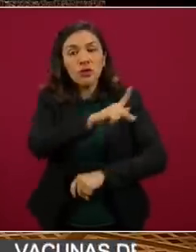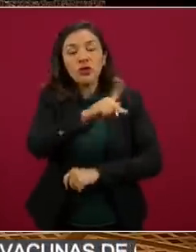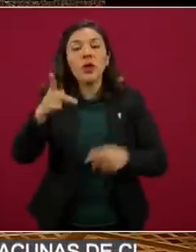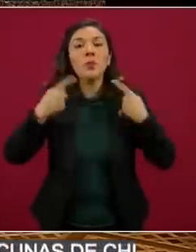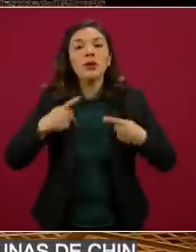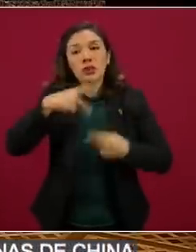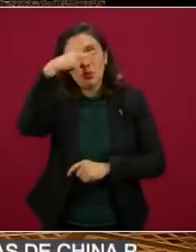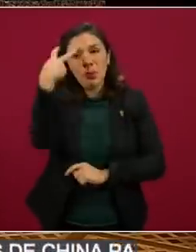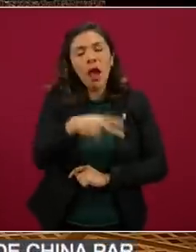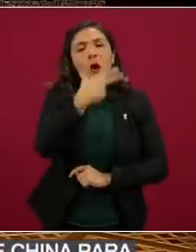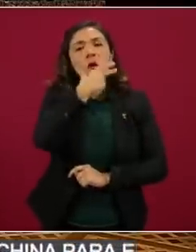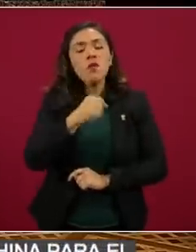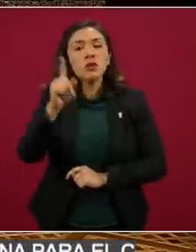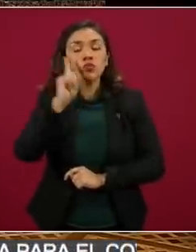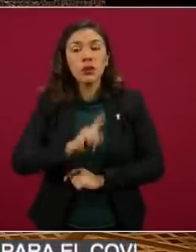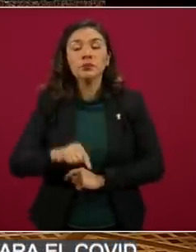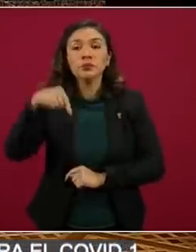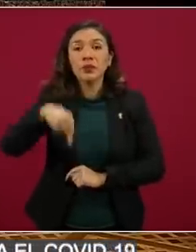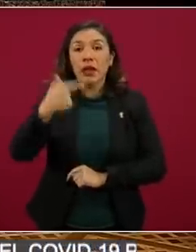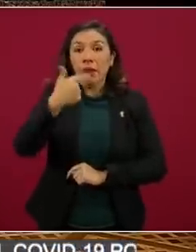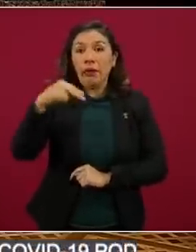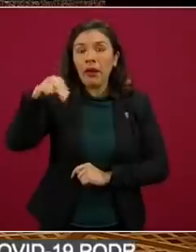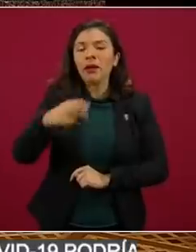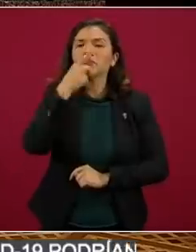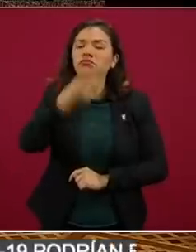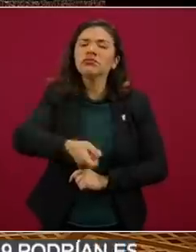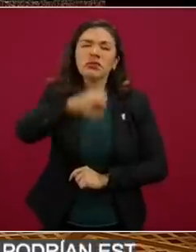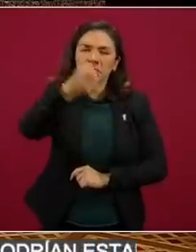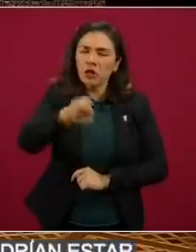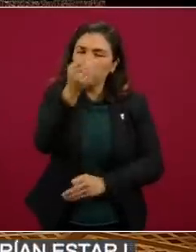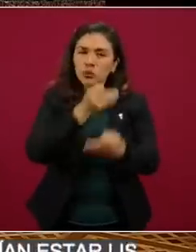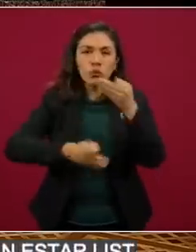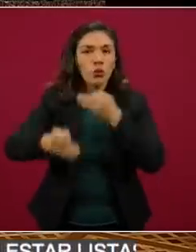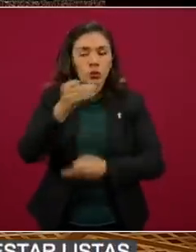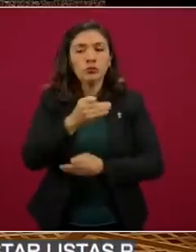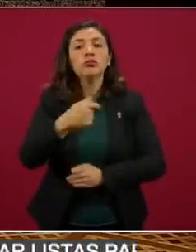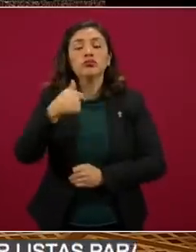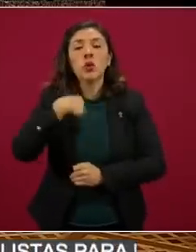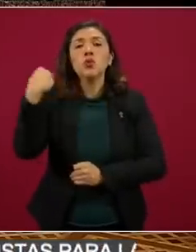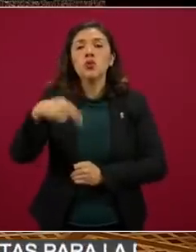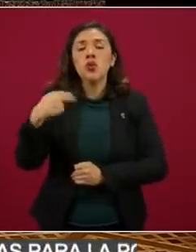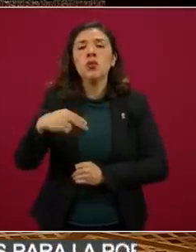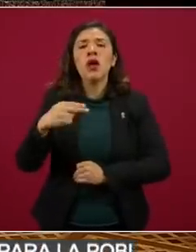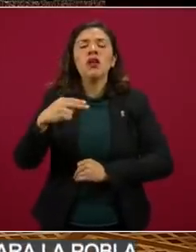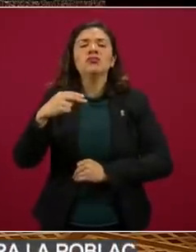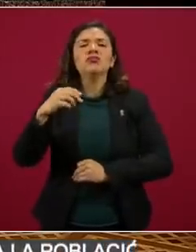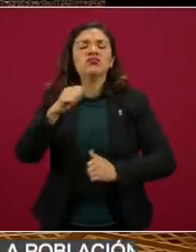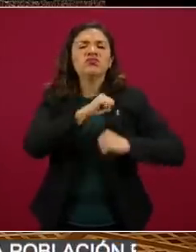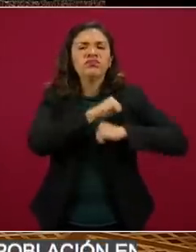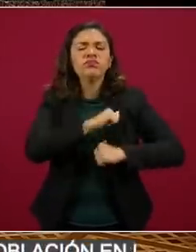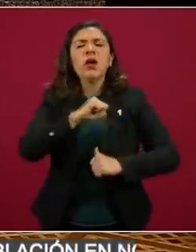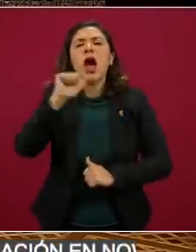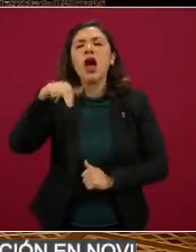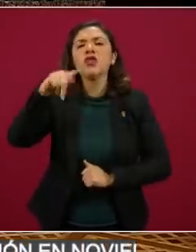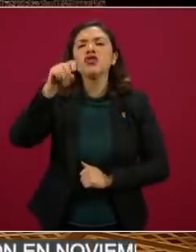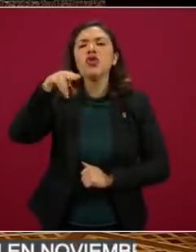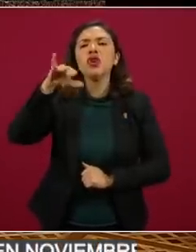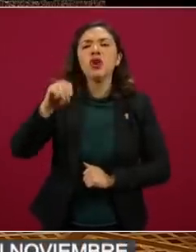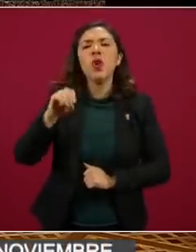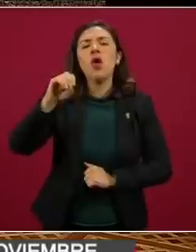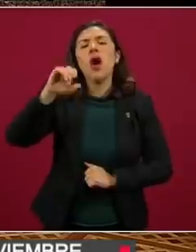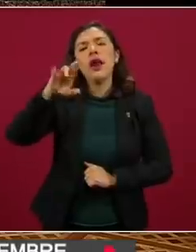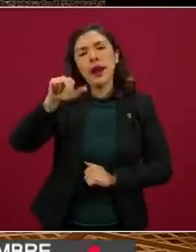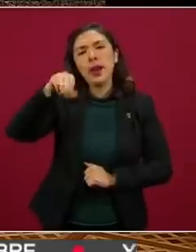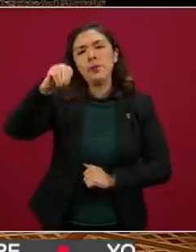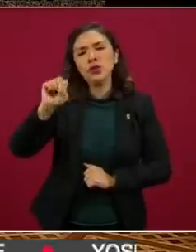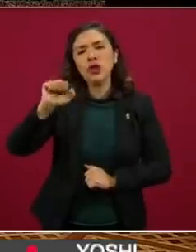mexicanos la guardia nacional les envía un cordial saludo soy el comisario guardia nacional antonio alejandro ramos